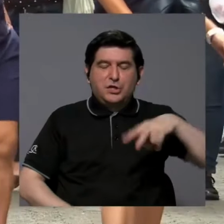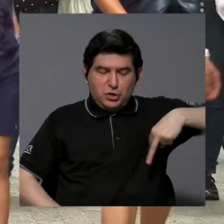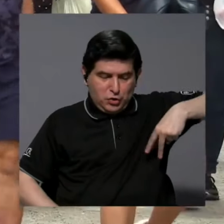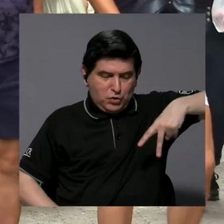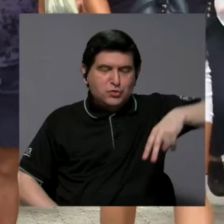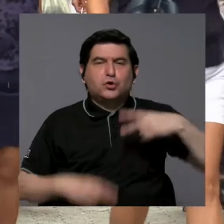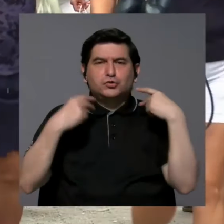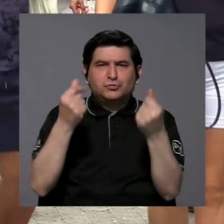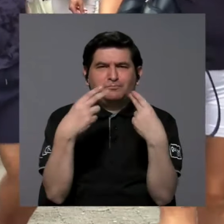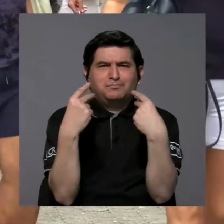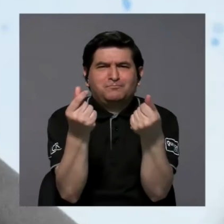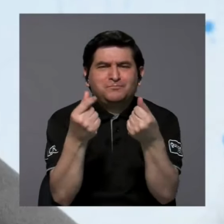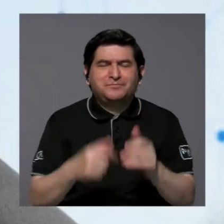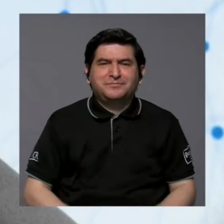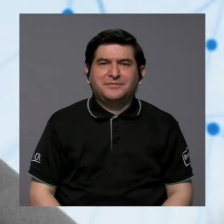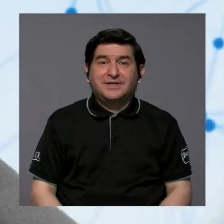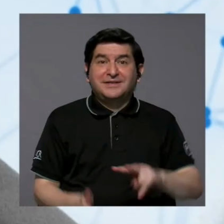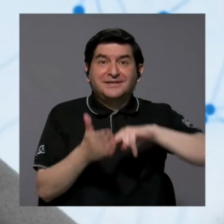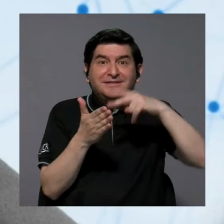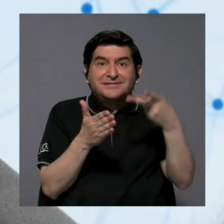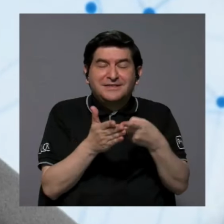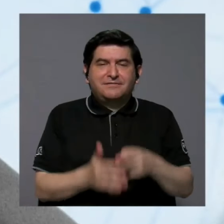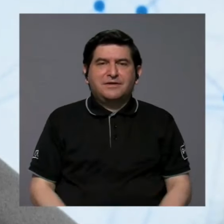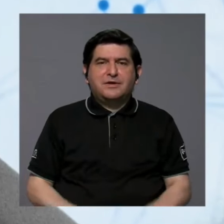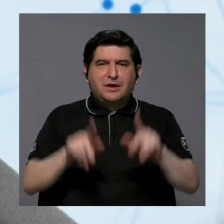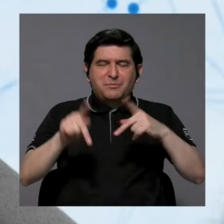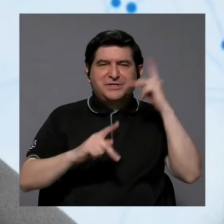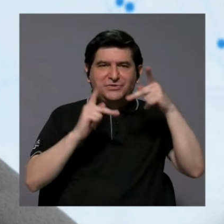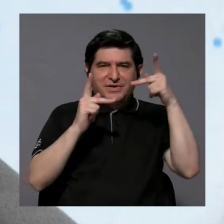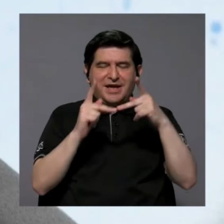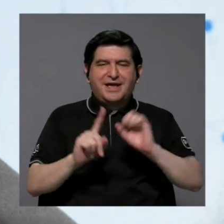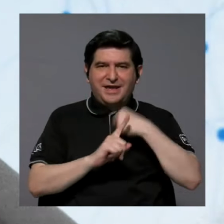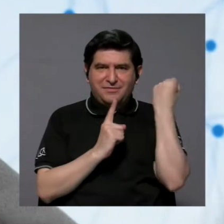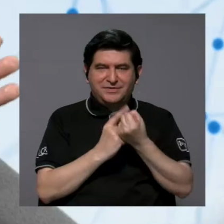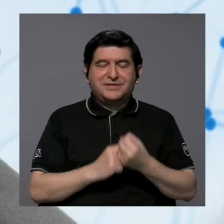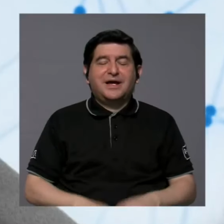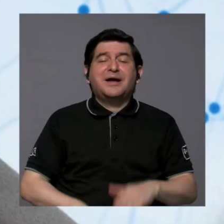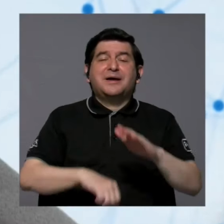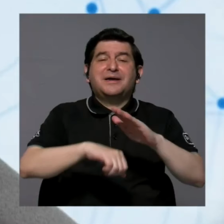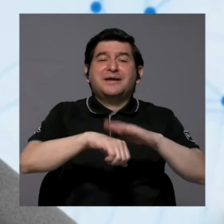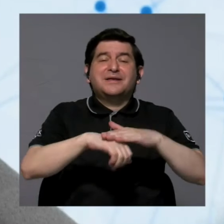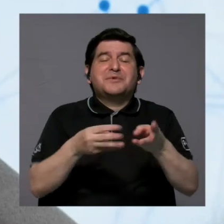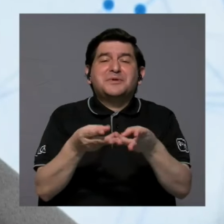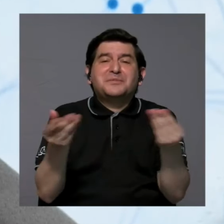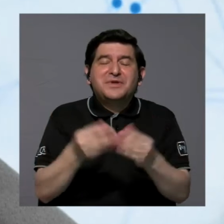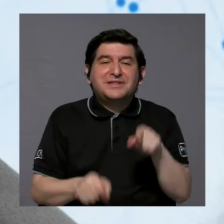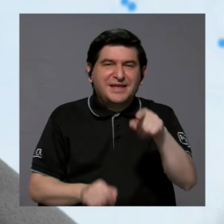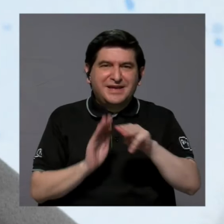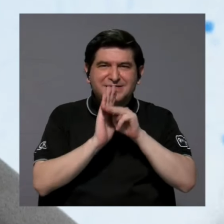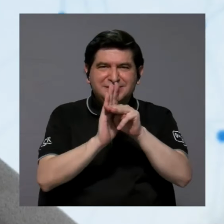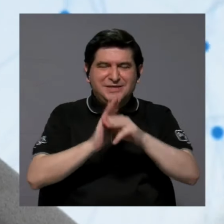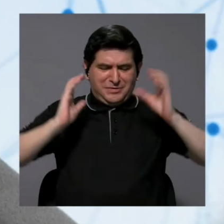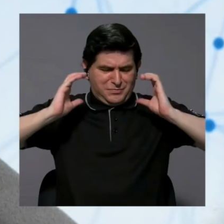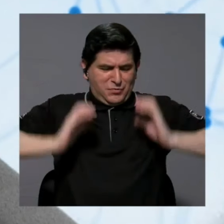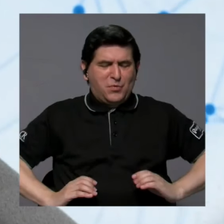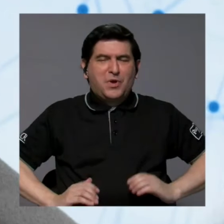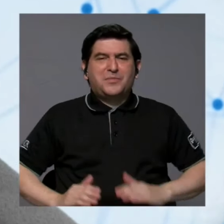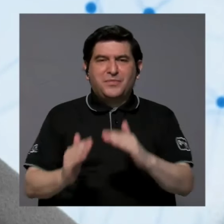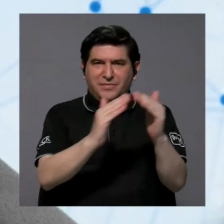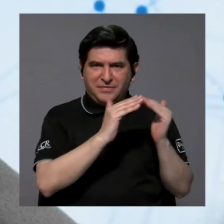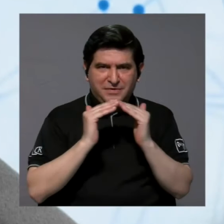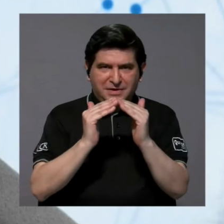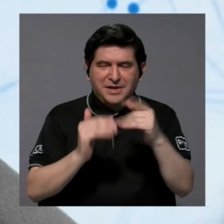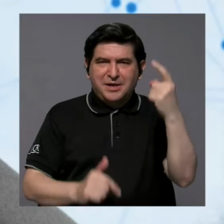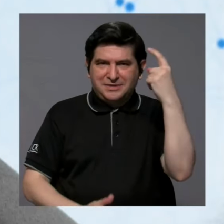dos piernas y de forma rápida, es decir, y que están en perfectas condiciones. Para producir, ¿verdad? Este modelo corporal de